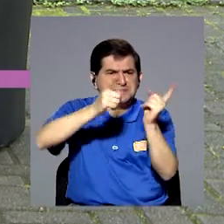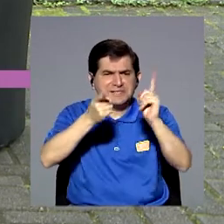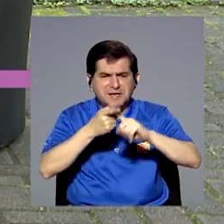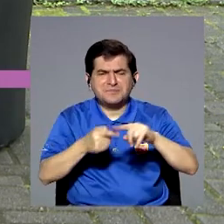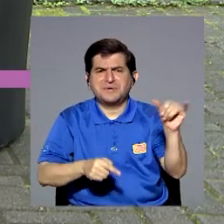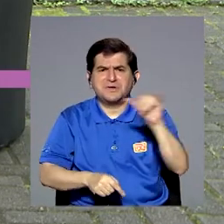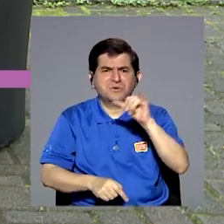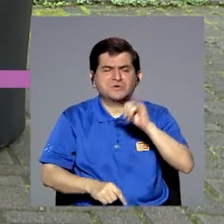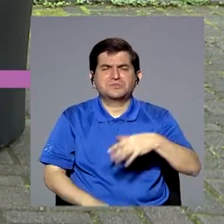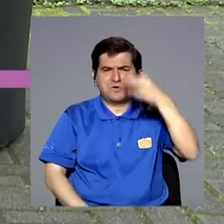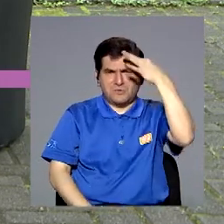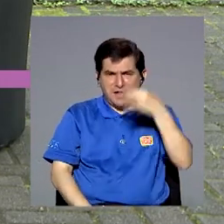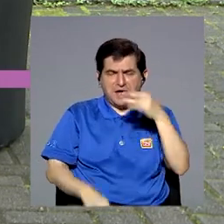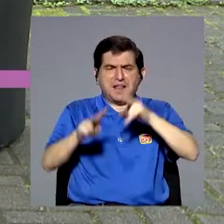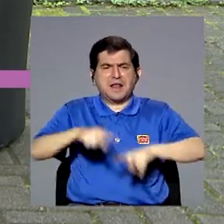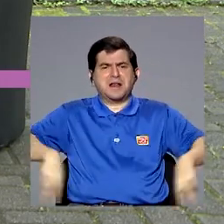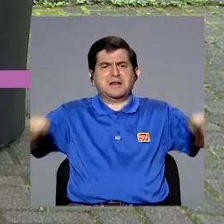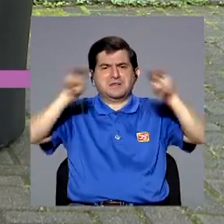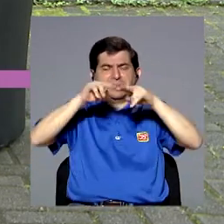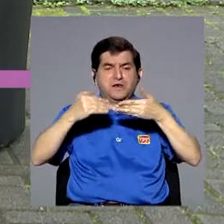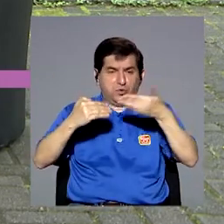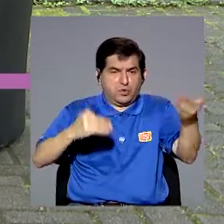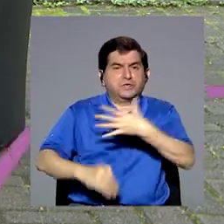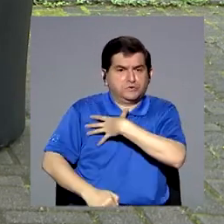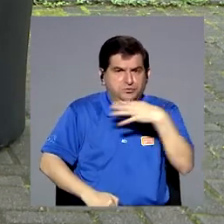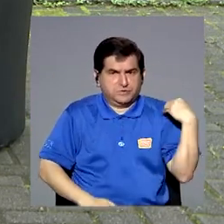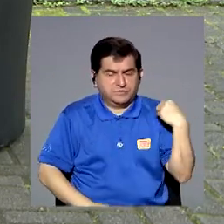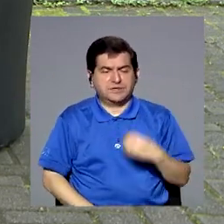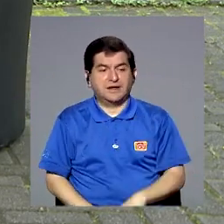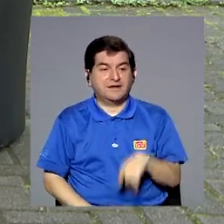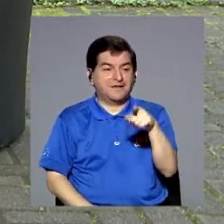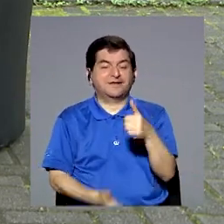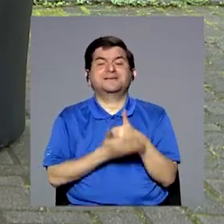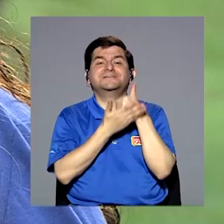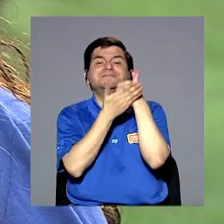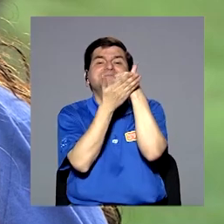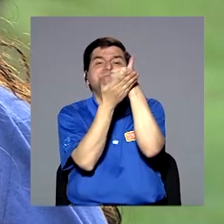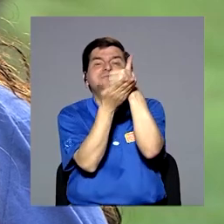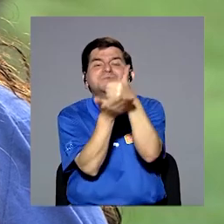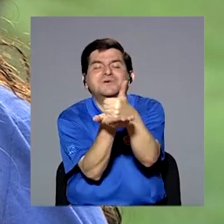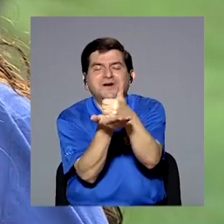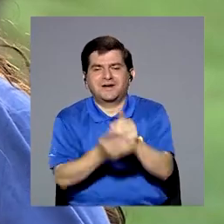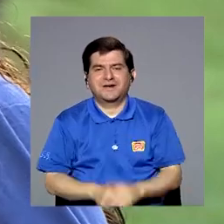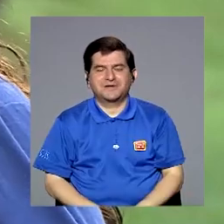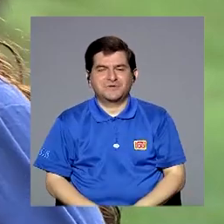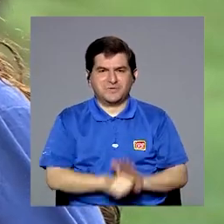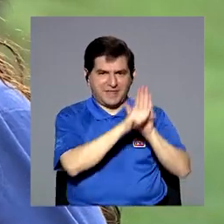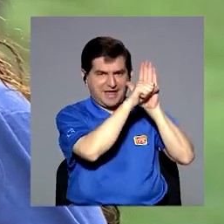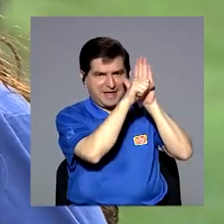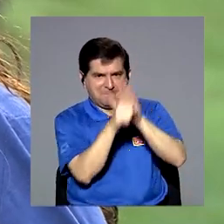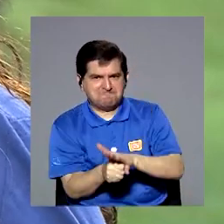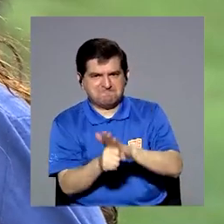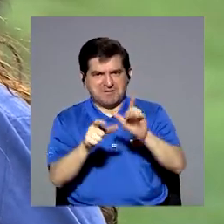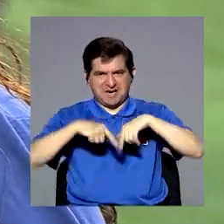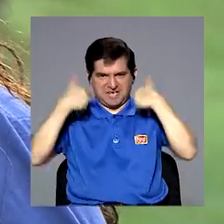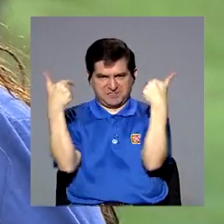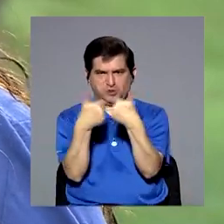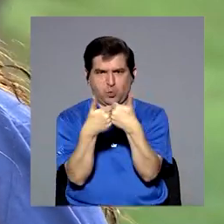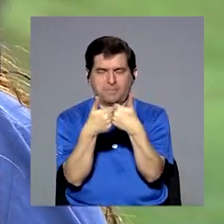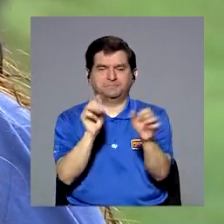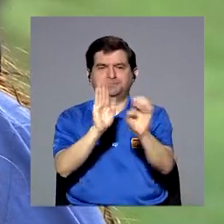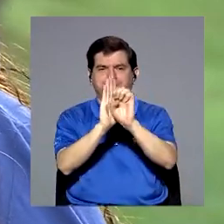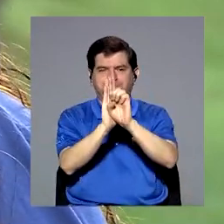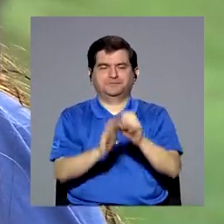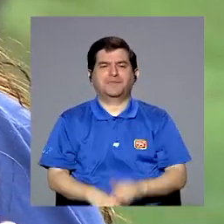amistades con sus mismos creencias, valores, gustos. De hecho, que eso nos va a ayudar en lo que es esa presión de grupo. Porque si,